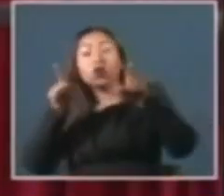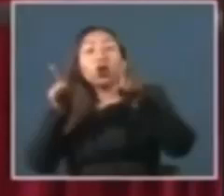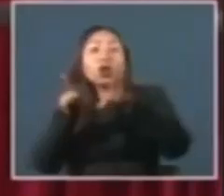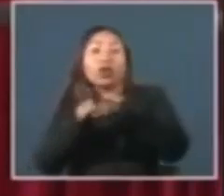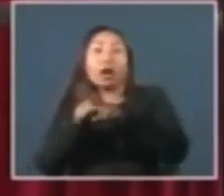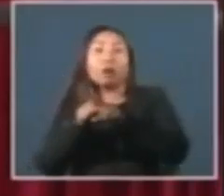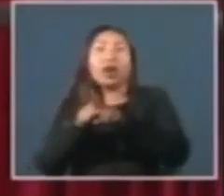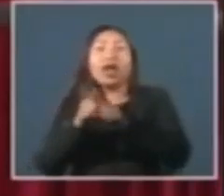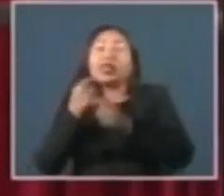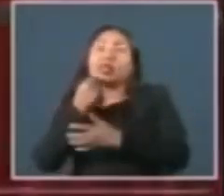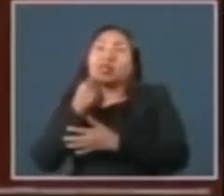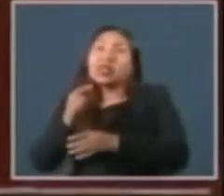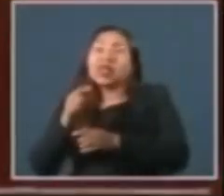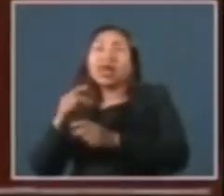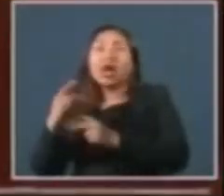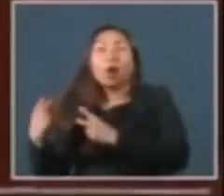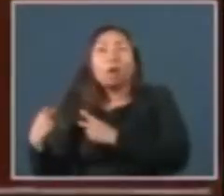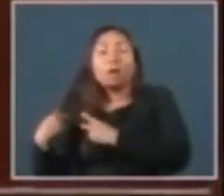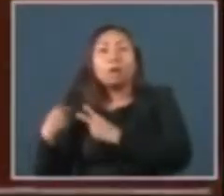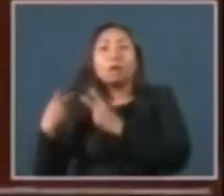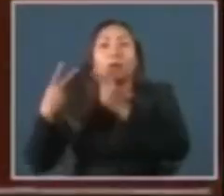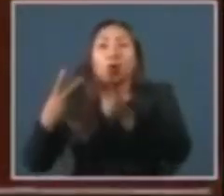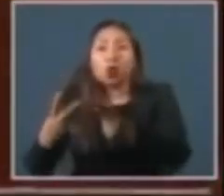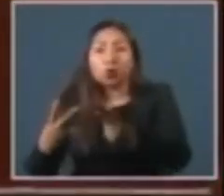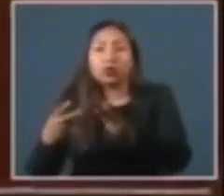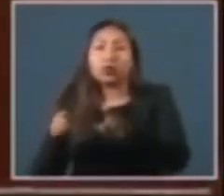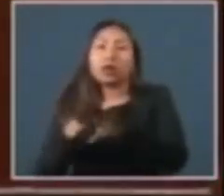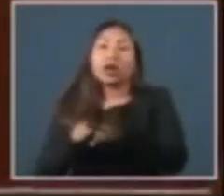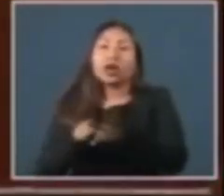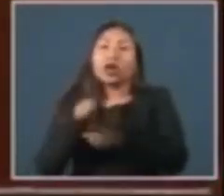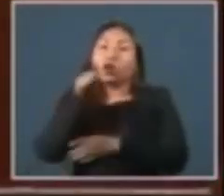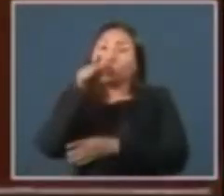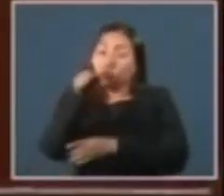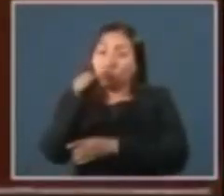voluntaria, pero usted ejercía un cargo de